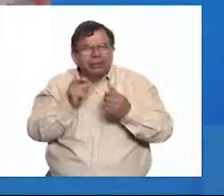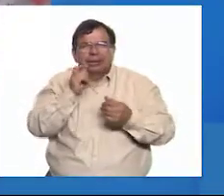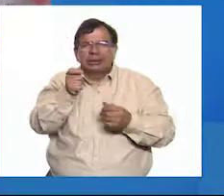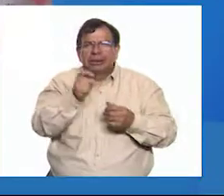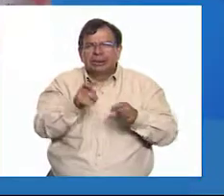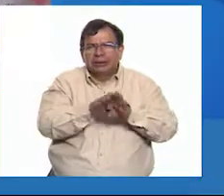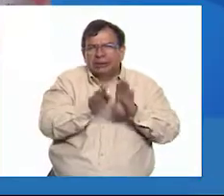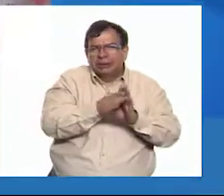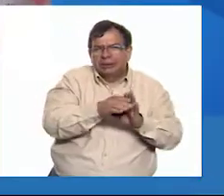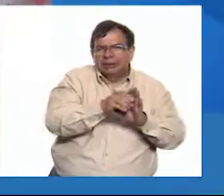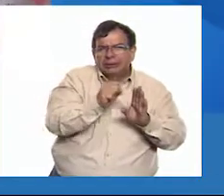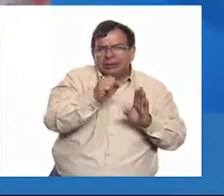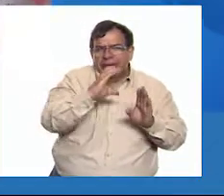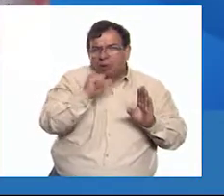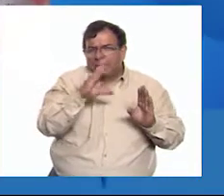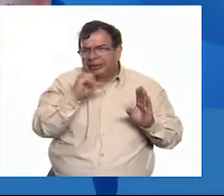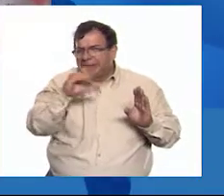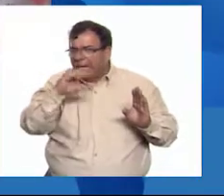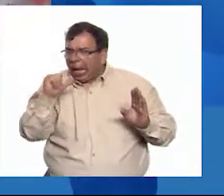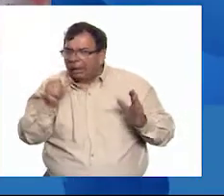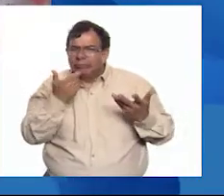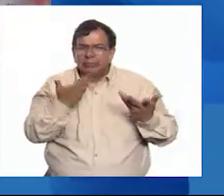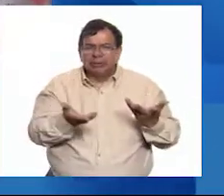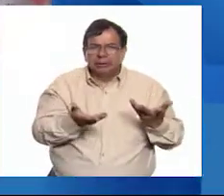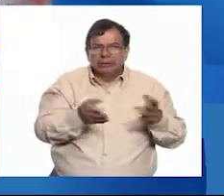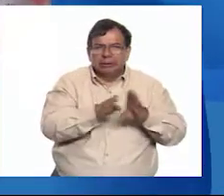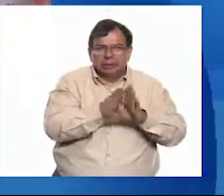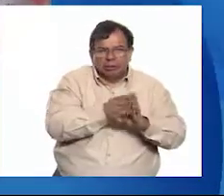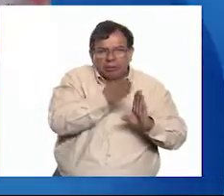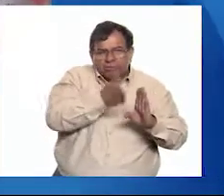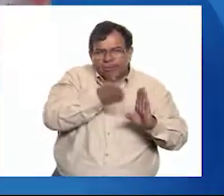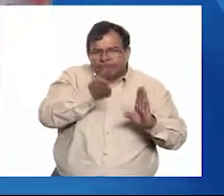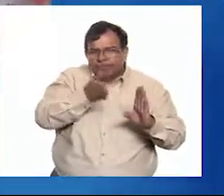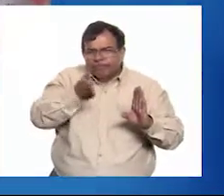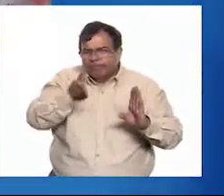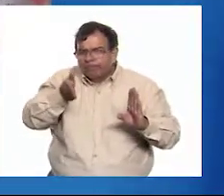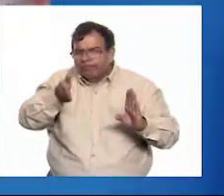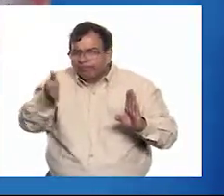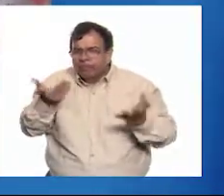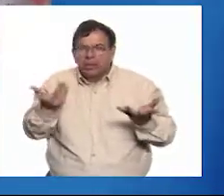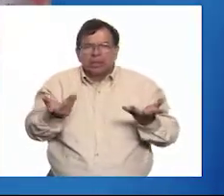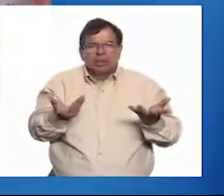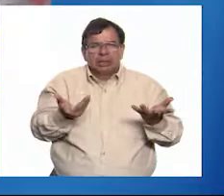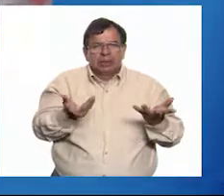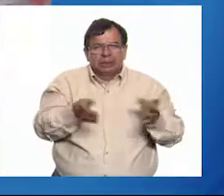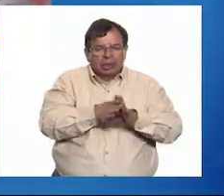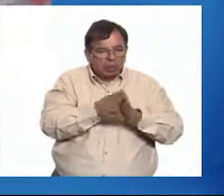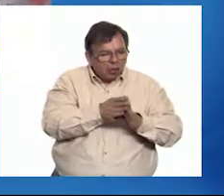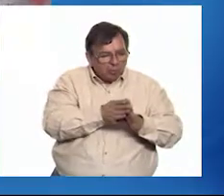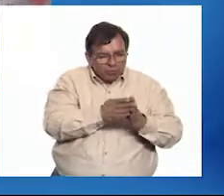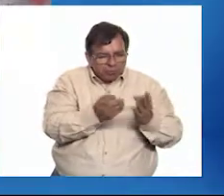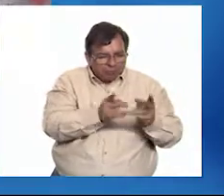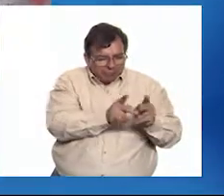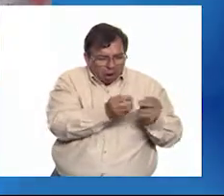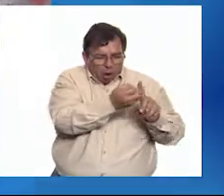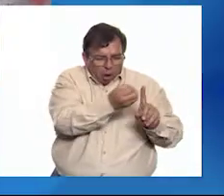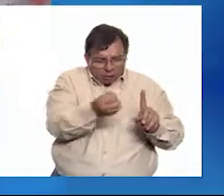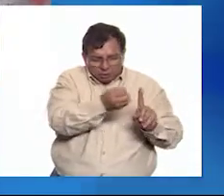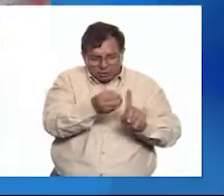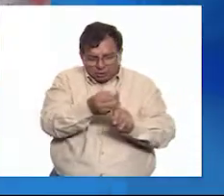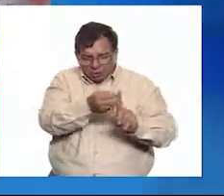una secuencia. Una secuencia es una serie o sucesión de cosas que guardan entre sí cierta